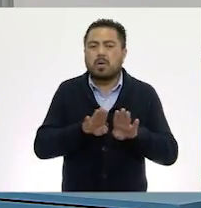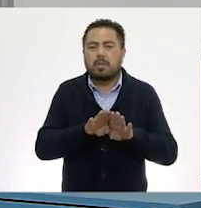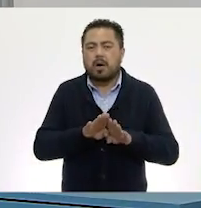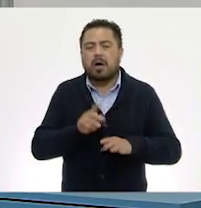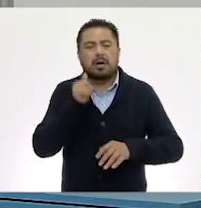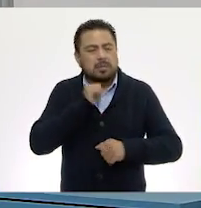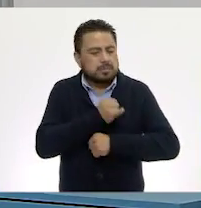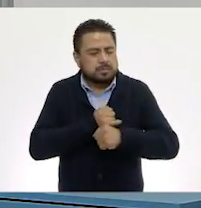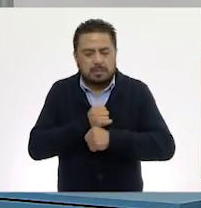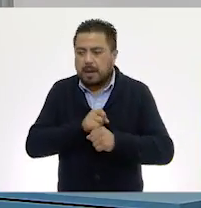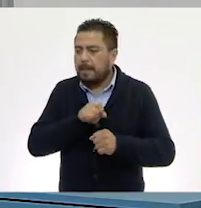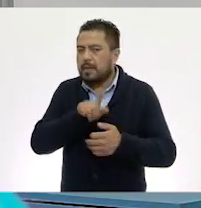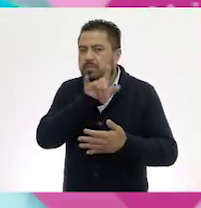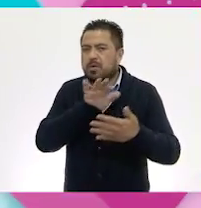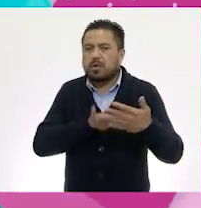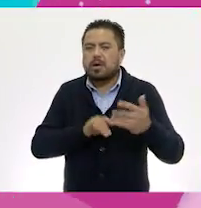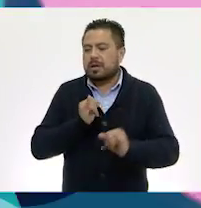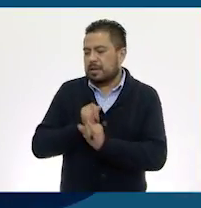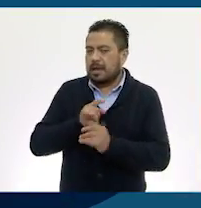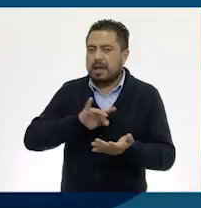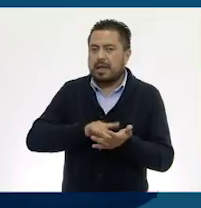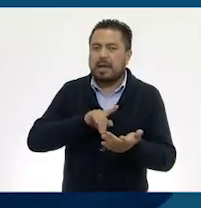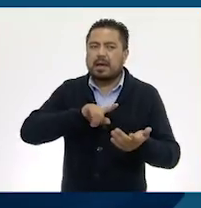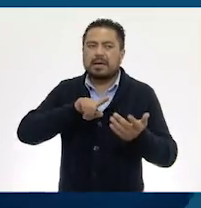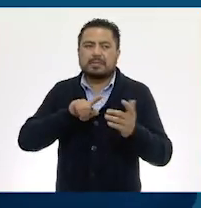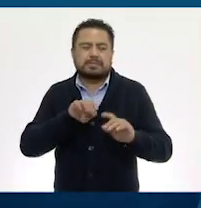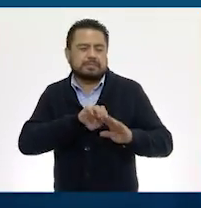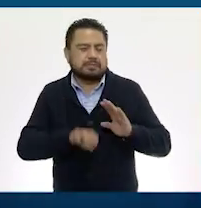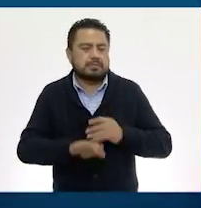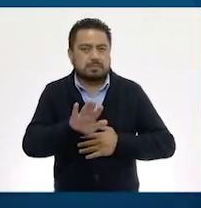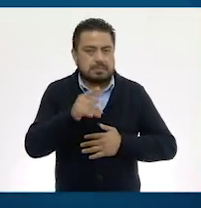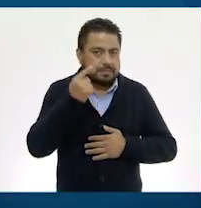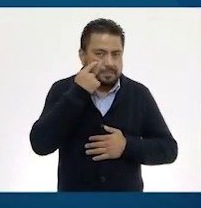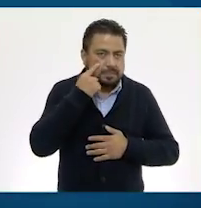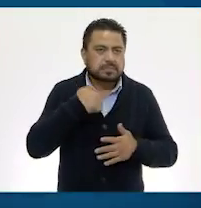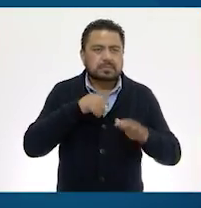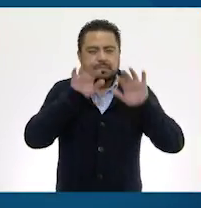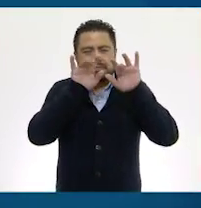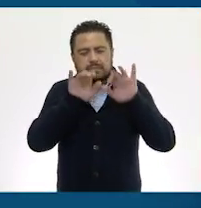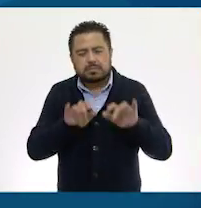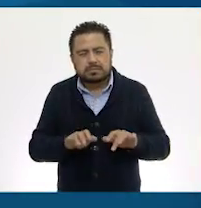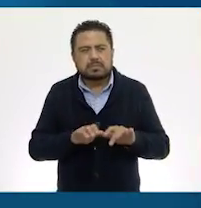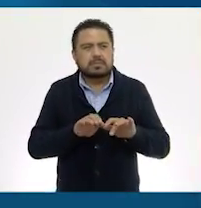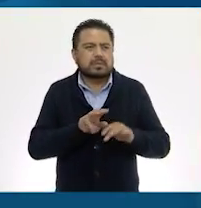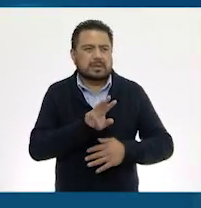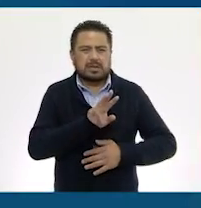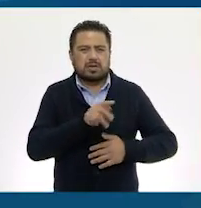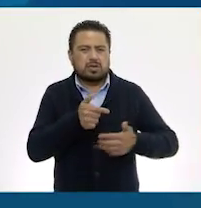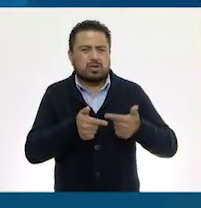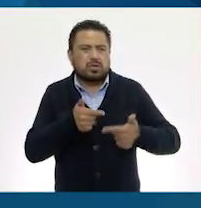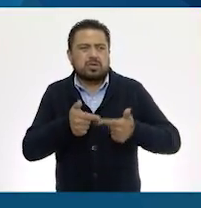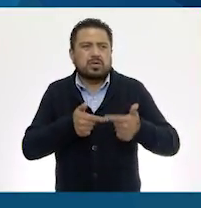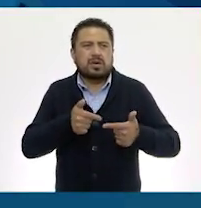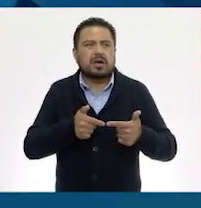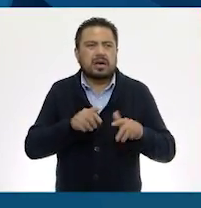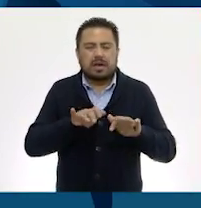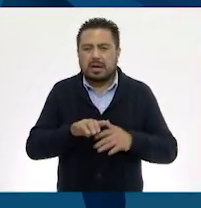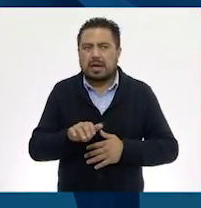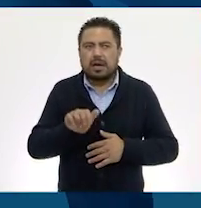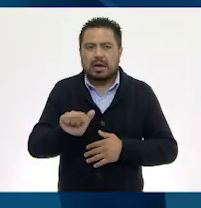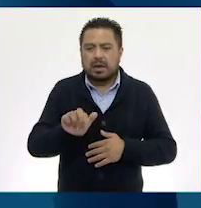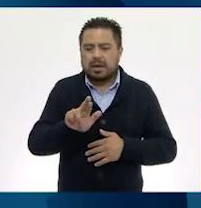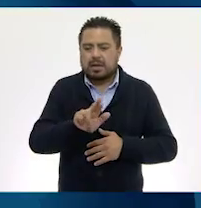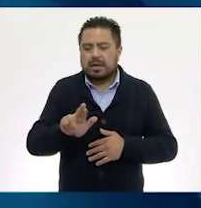consultan el mismo texto o sitio en la red. Mira, por ejemplo, si escribo en el buscador Arrecife